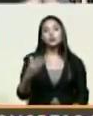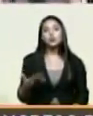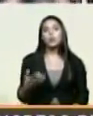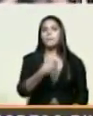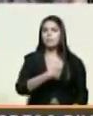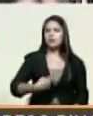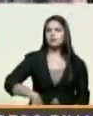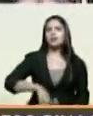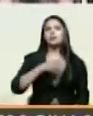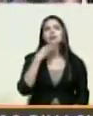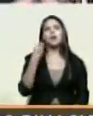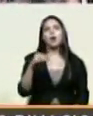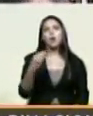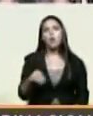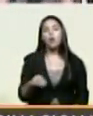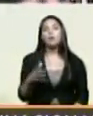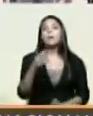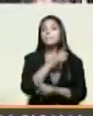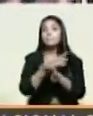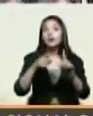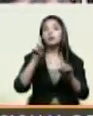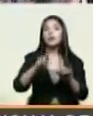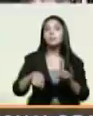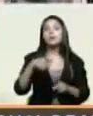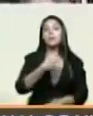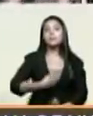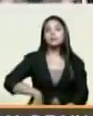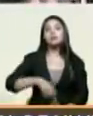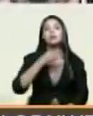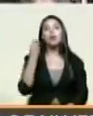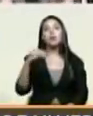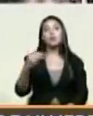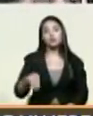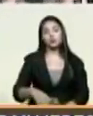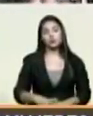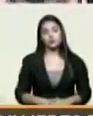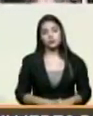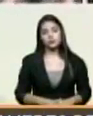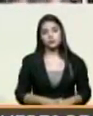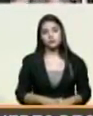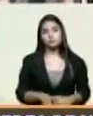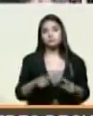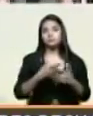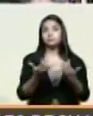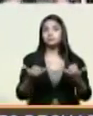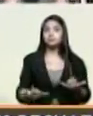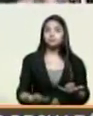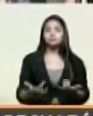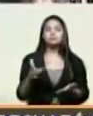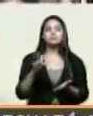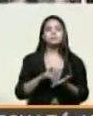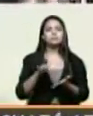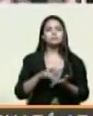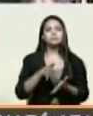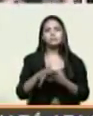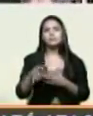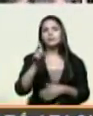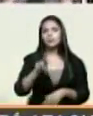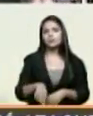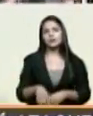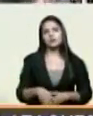un presidente joven, pero es también un presidente para la juventud. Y por eso ha dado el papel